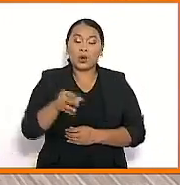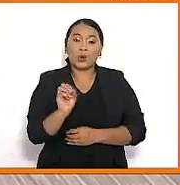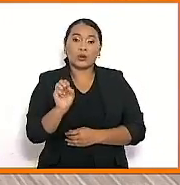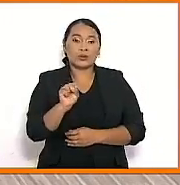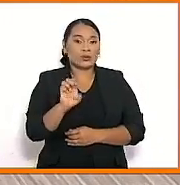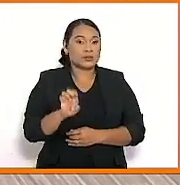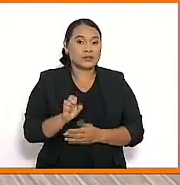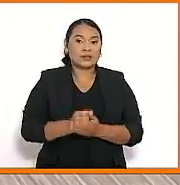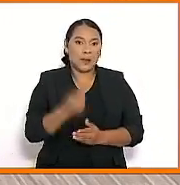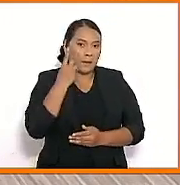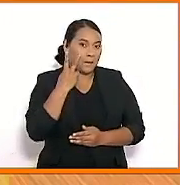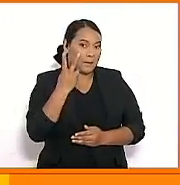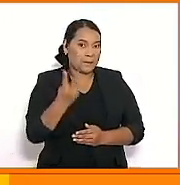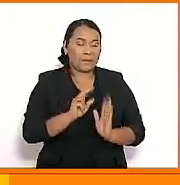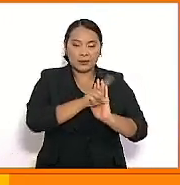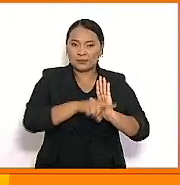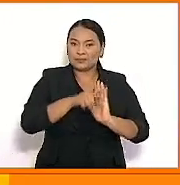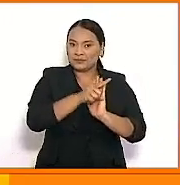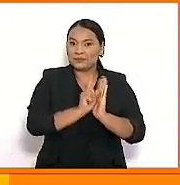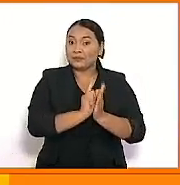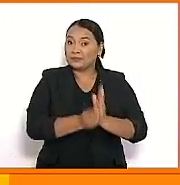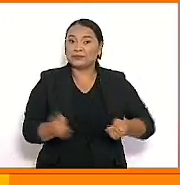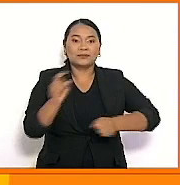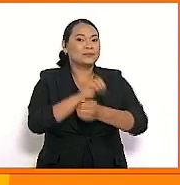del minuto solidario.